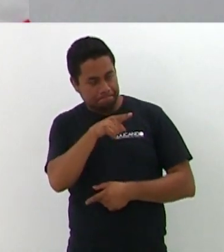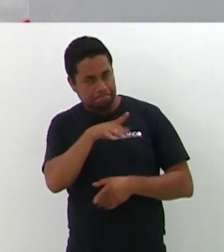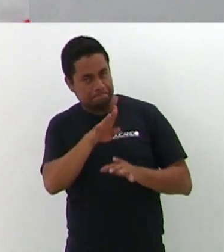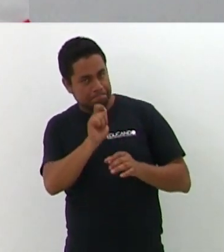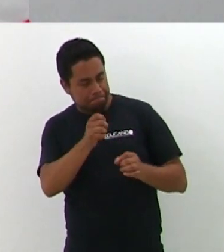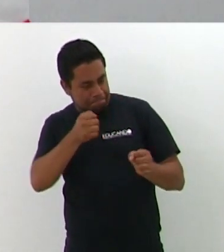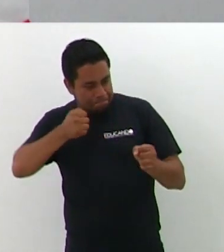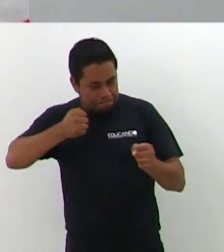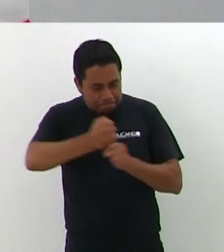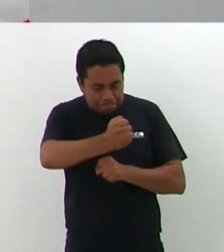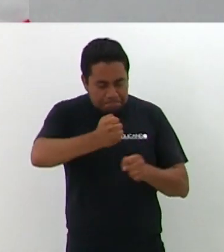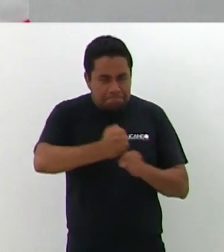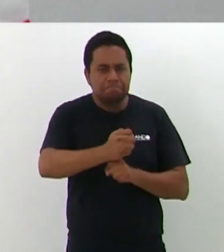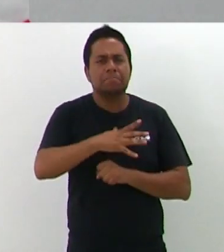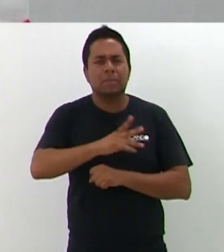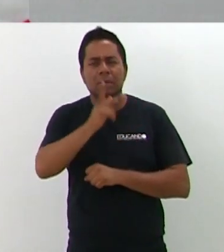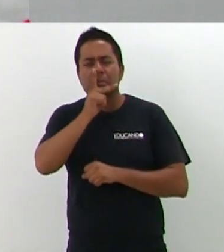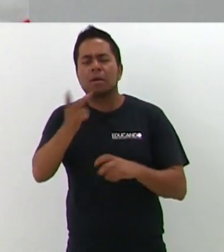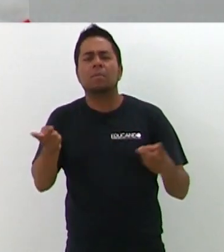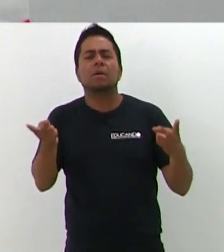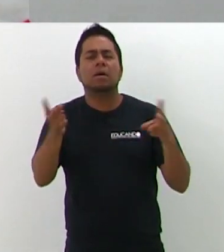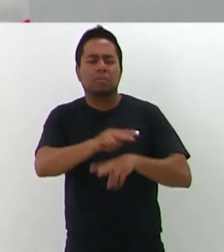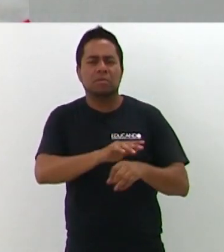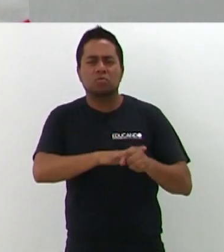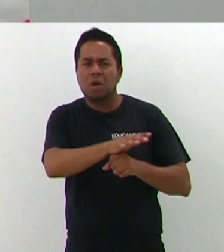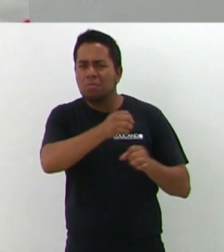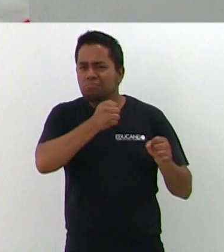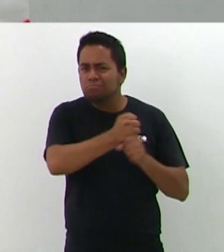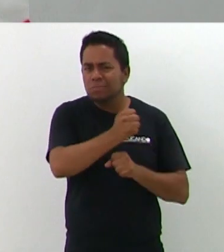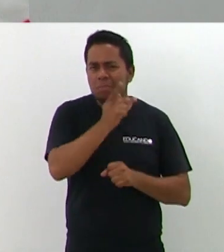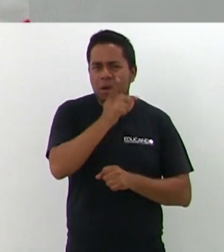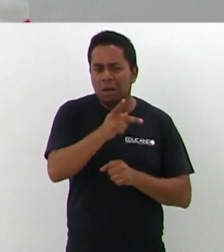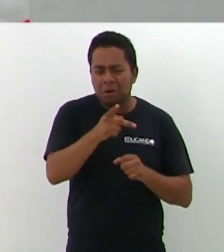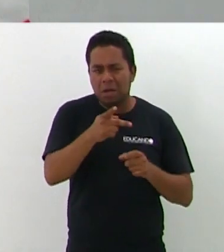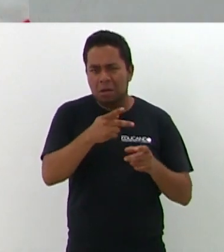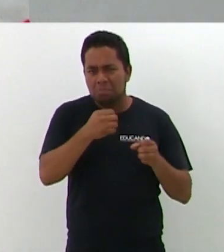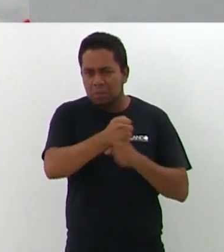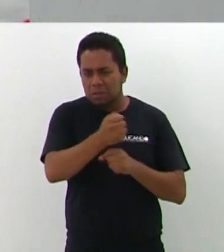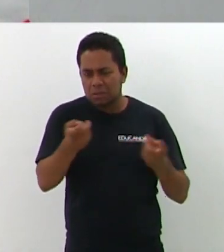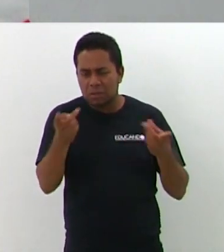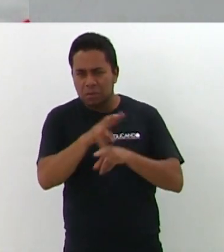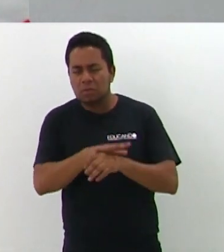maltrataban también tiene un antónimo. ¿Cuál sería el antónimo de maltrataban?